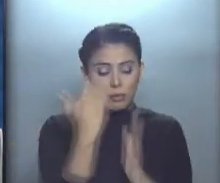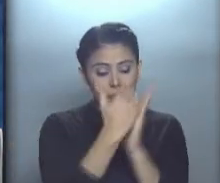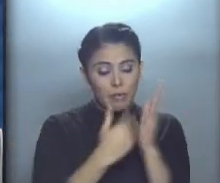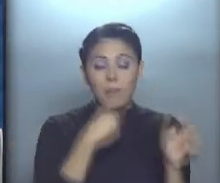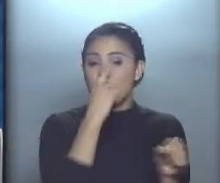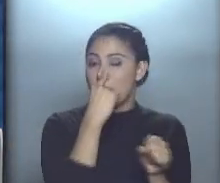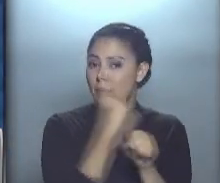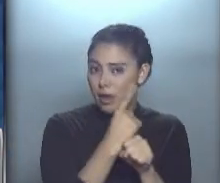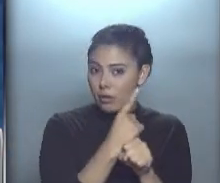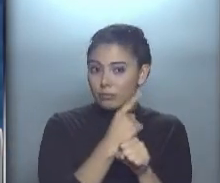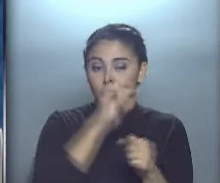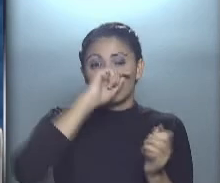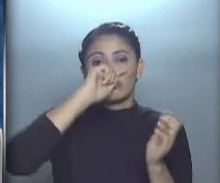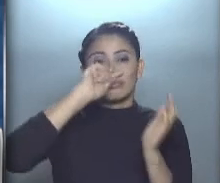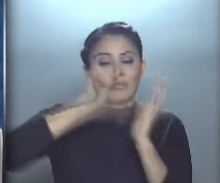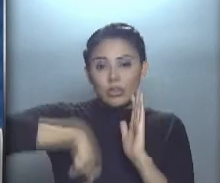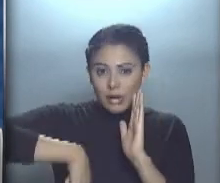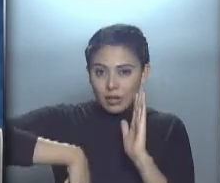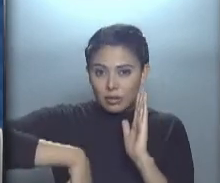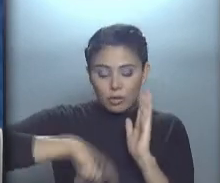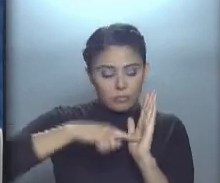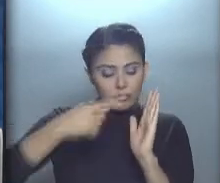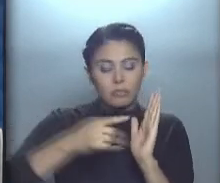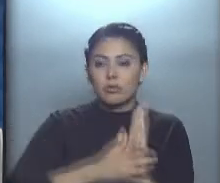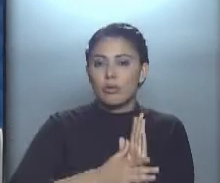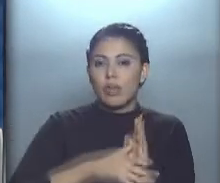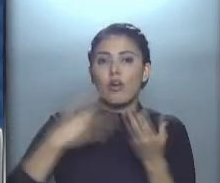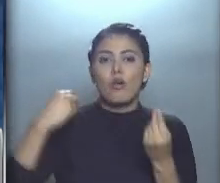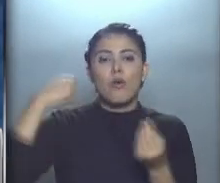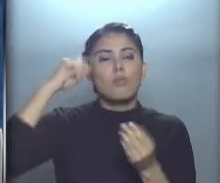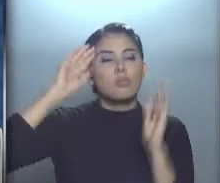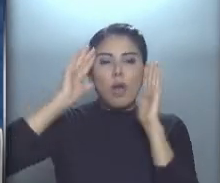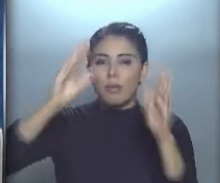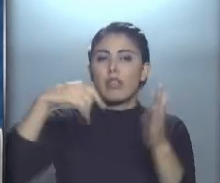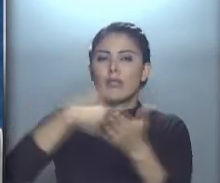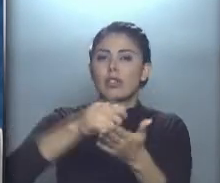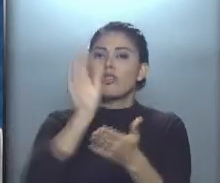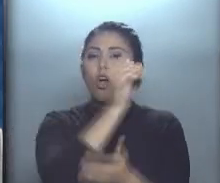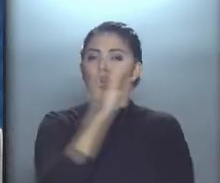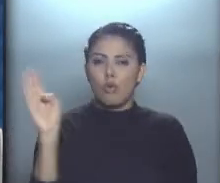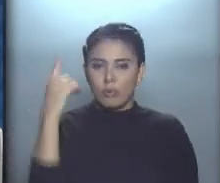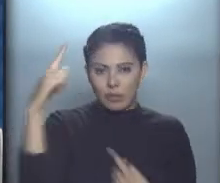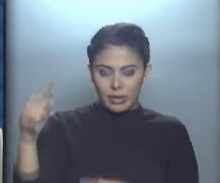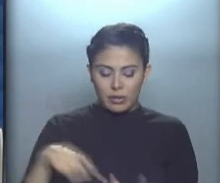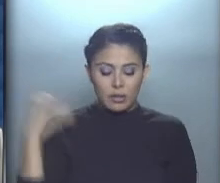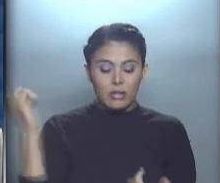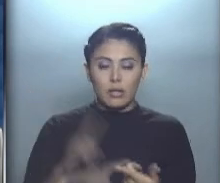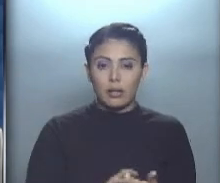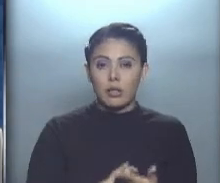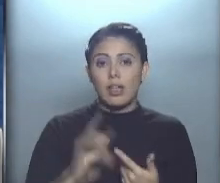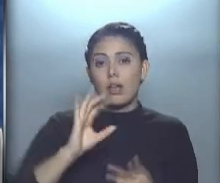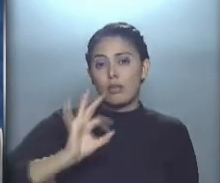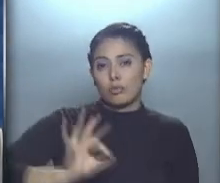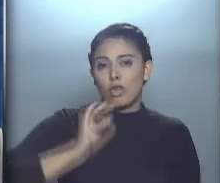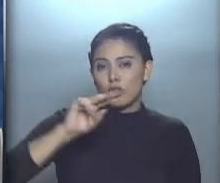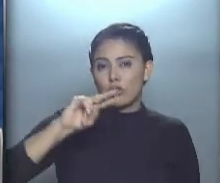primero, un contrato que tenga precisión respecto a metas financieras para los clubes para los próximos